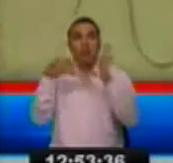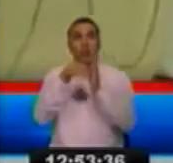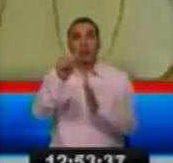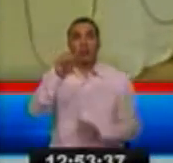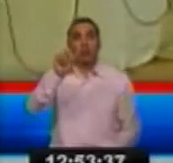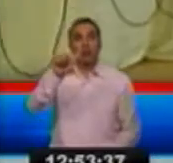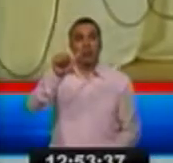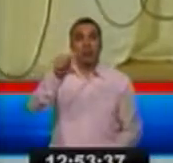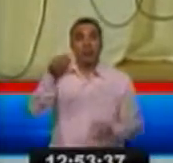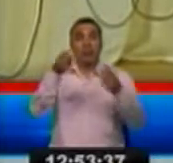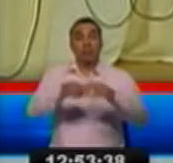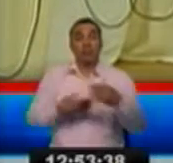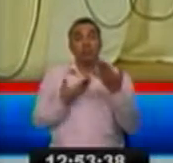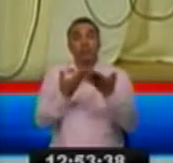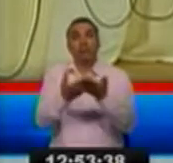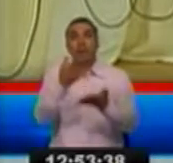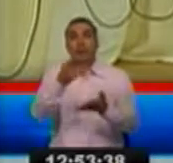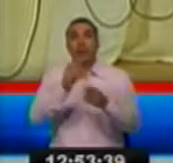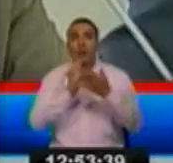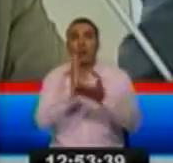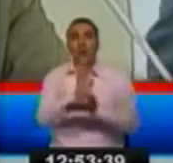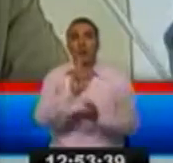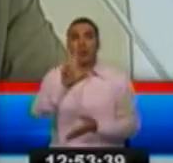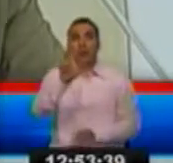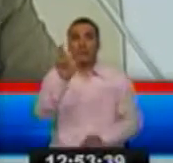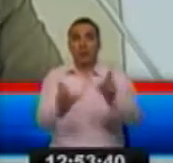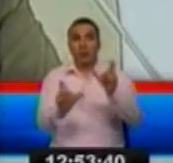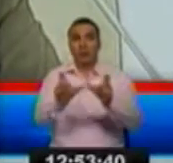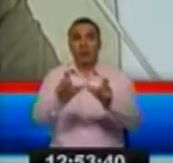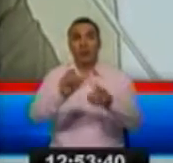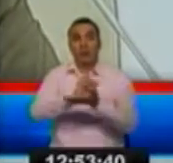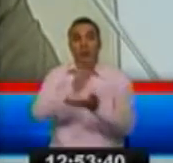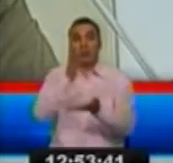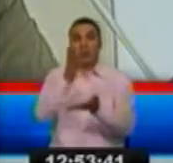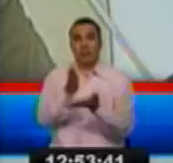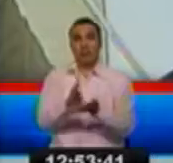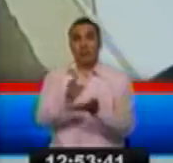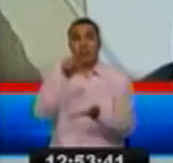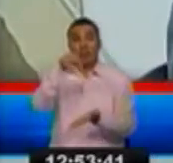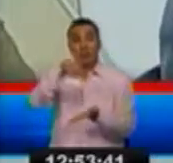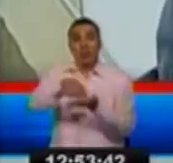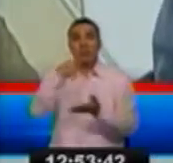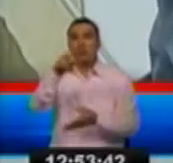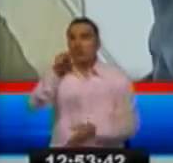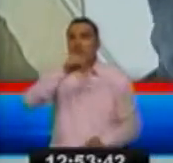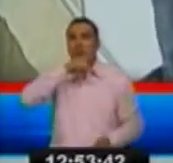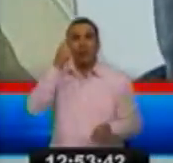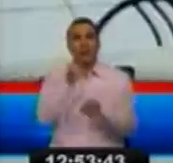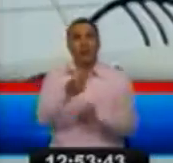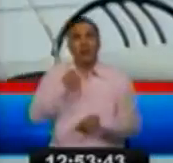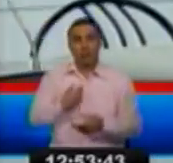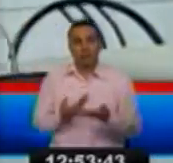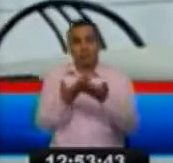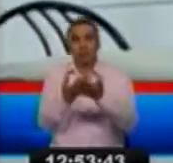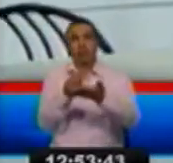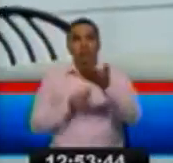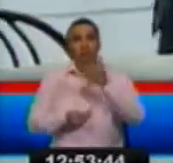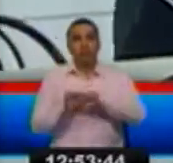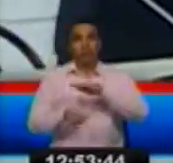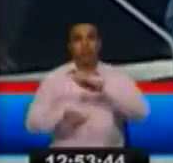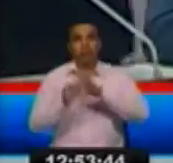Galarza. También entregaron sus versiones tres colaboradores de la asambleísta. Ellos desmintieron haberle entregado dinero